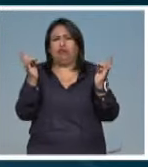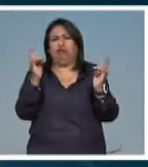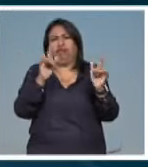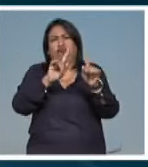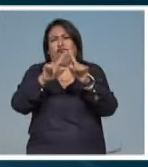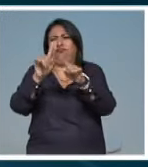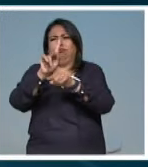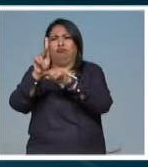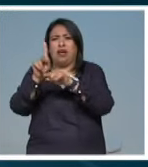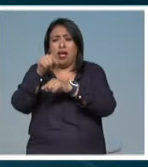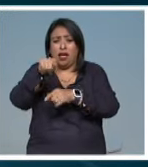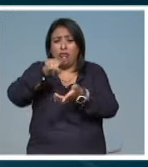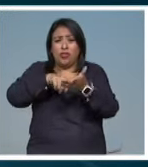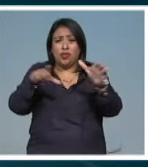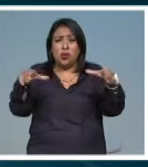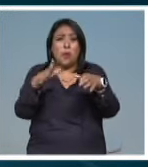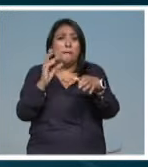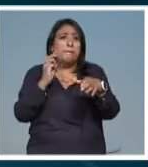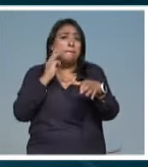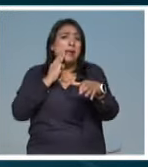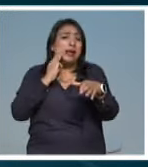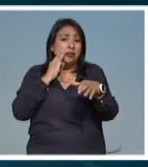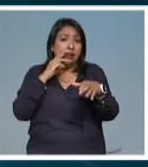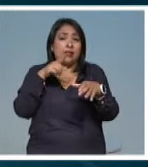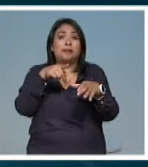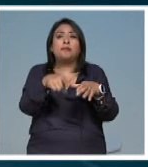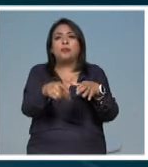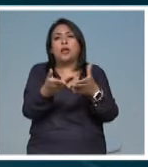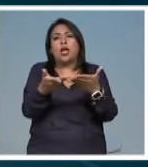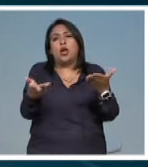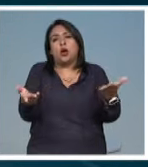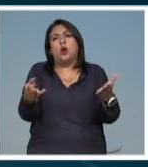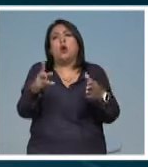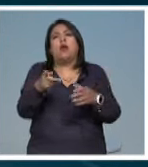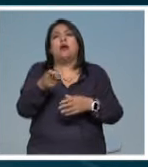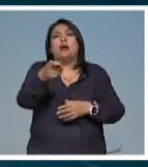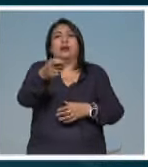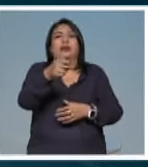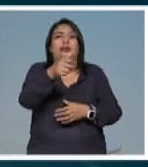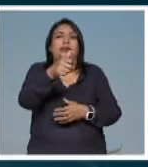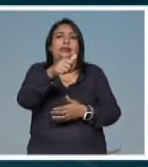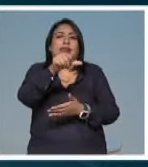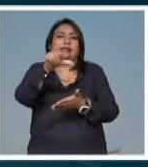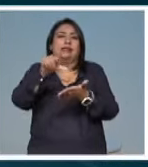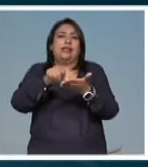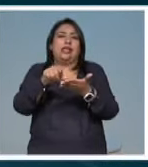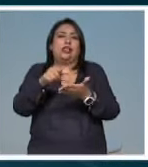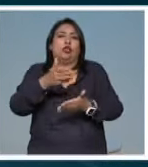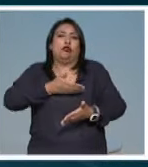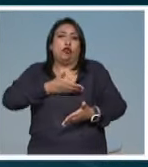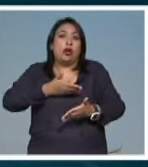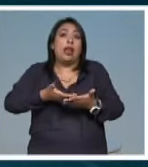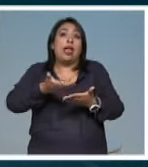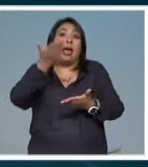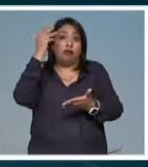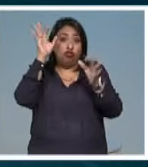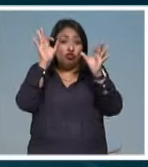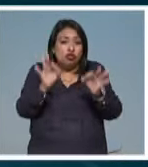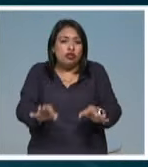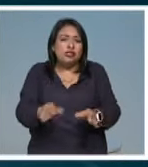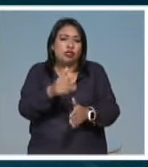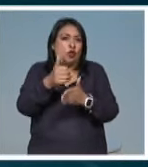lo que apareciera, porque lo que ahora denominamos el centro histórico de la Ciudad de México, en realidad era la Ciudad de